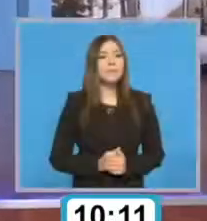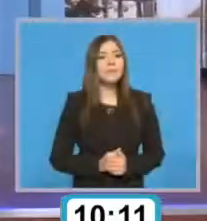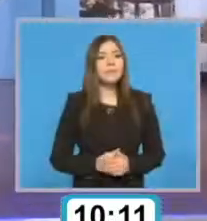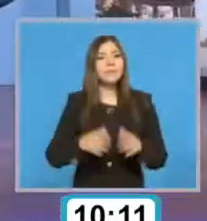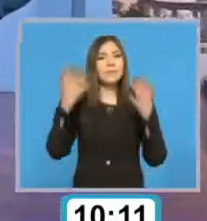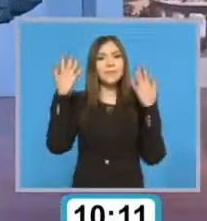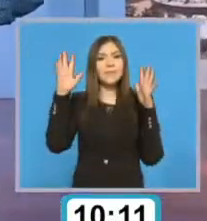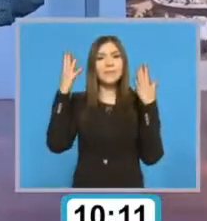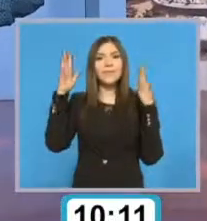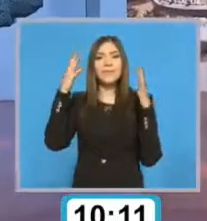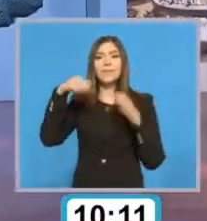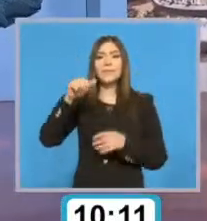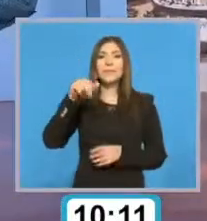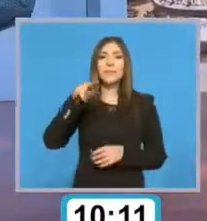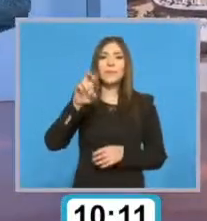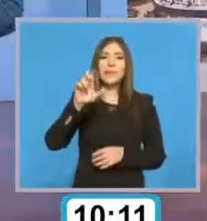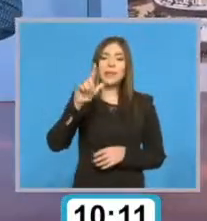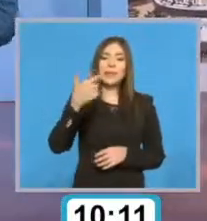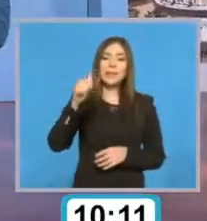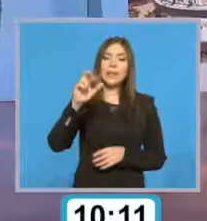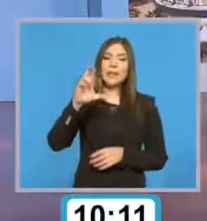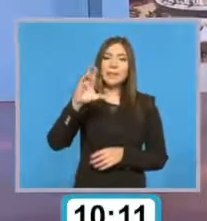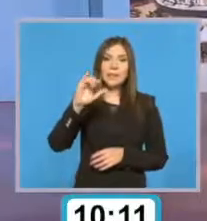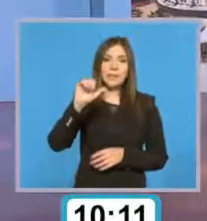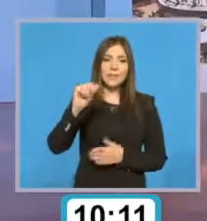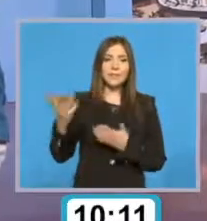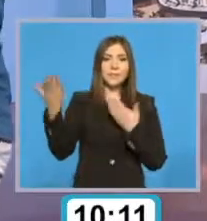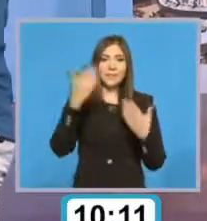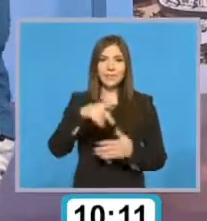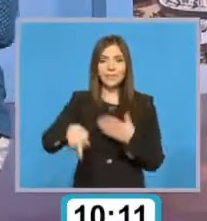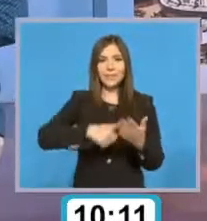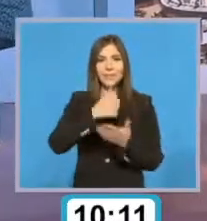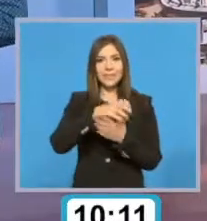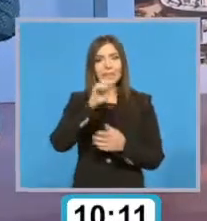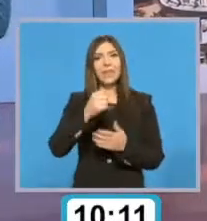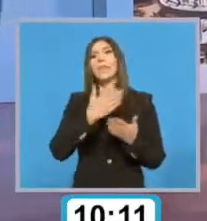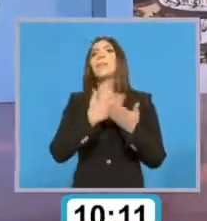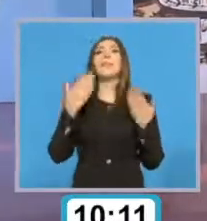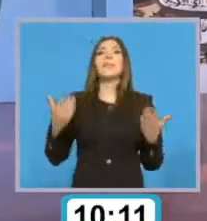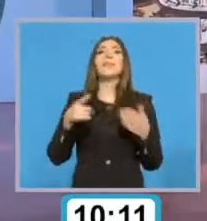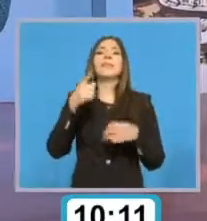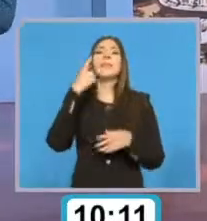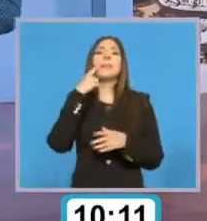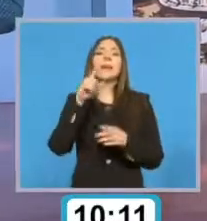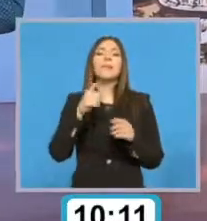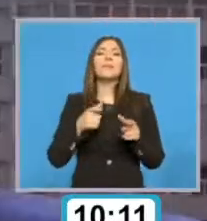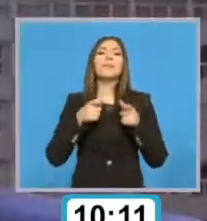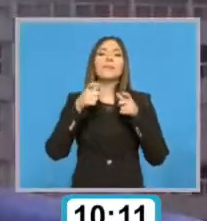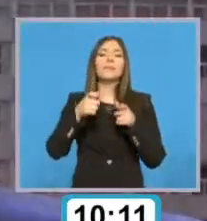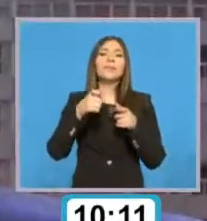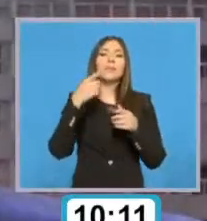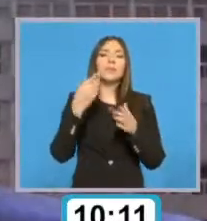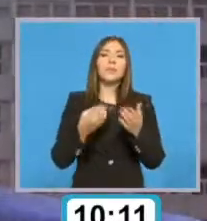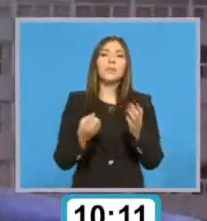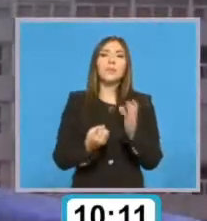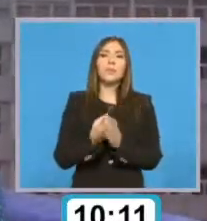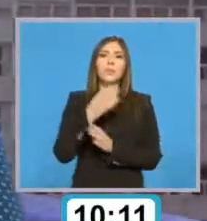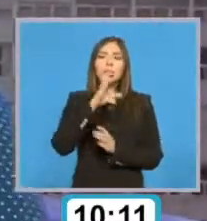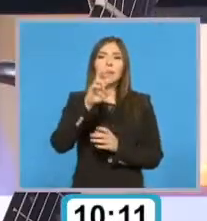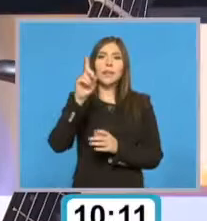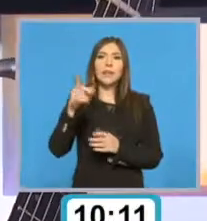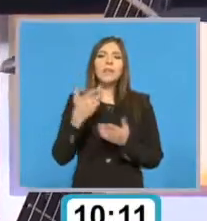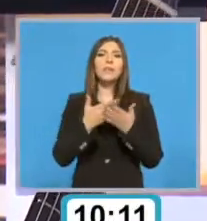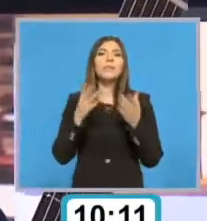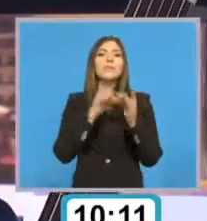fuerte aplauso para Manuel García, que está en tus ciudades y viene con todo a presentar su actual material discográfico. Cuéntame de este